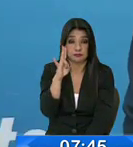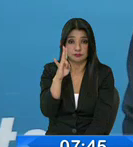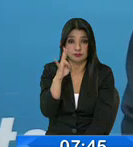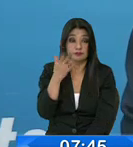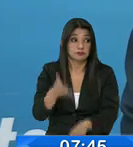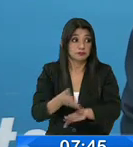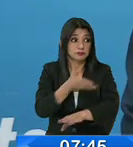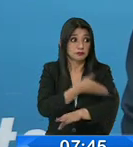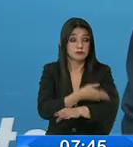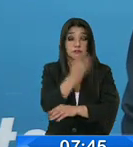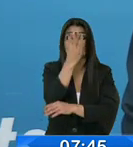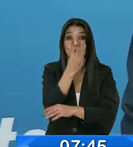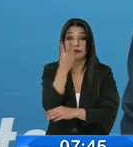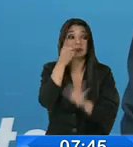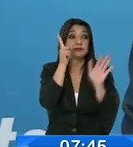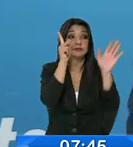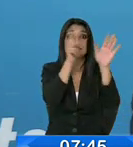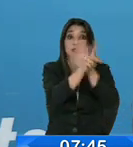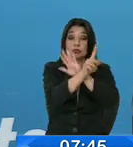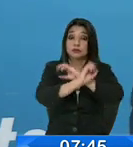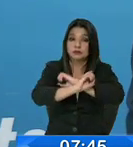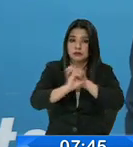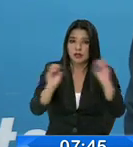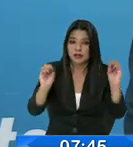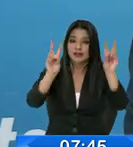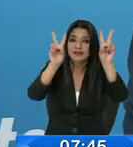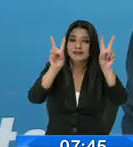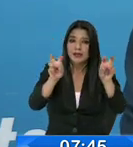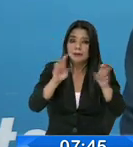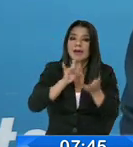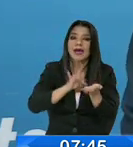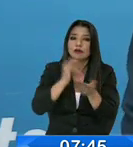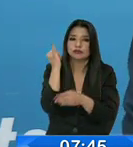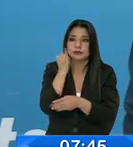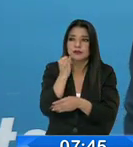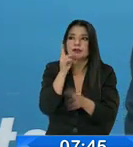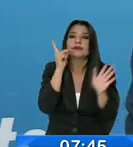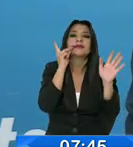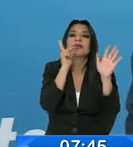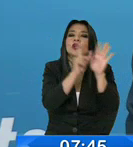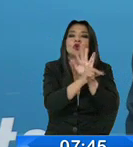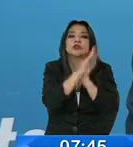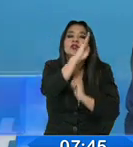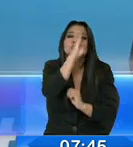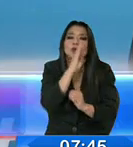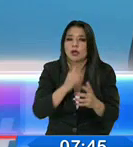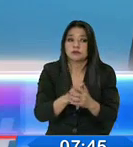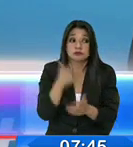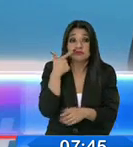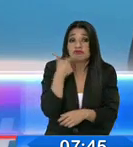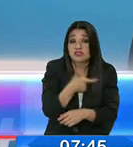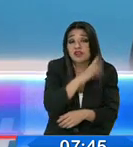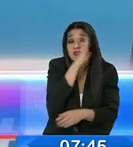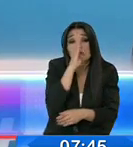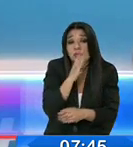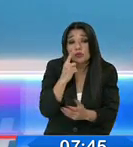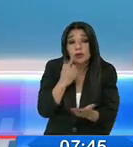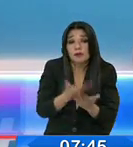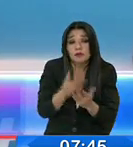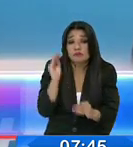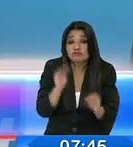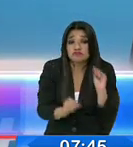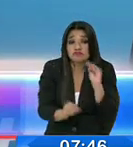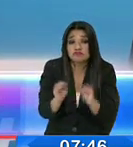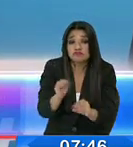hizo el portal la fuente con el caso llamado arroz verde la fiscalía no habría podido construir el